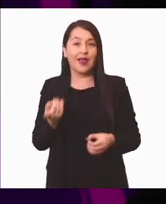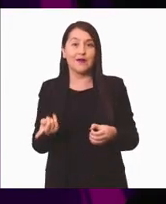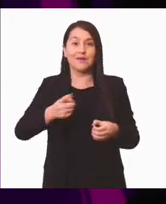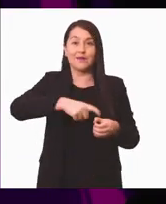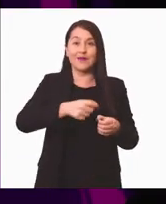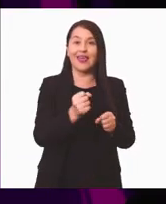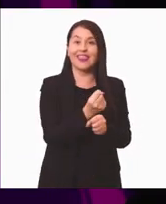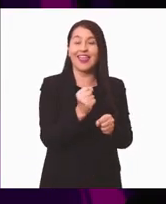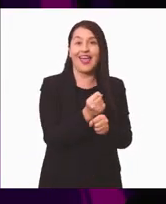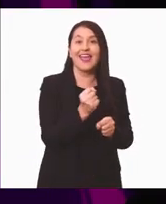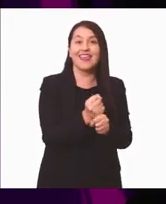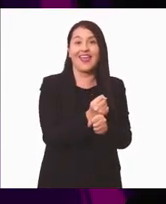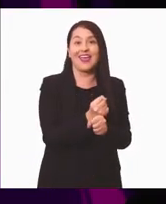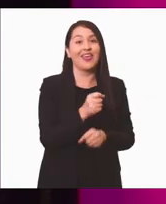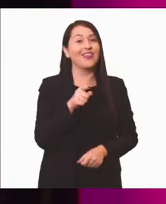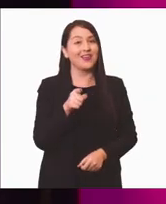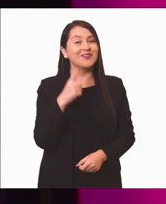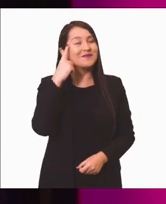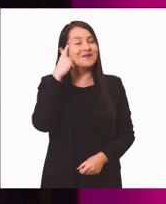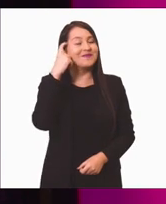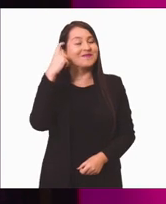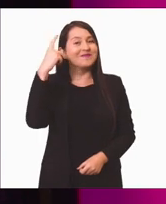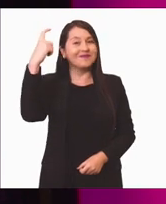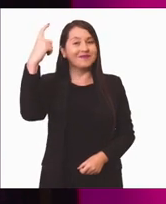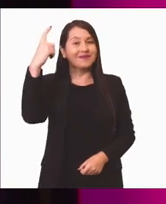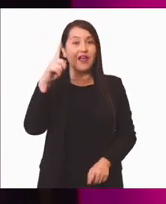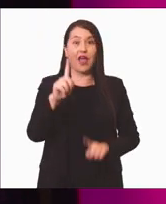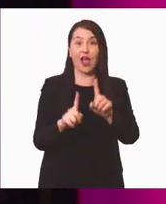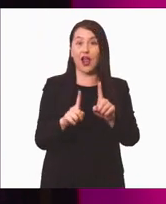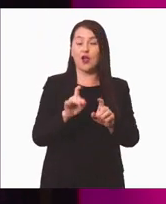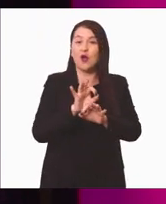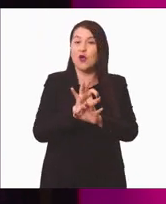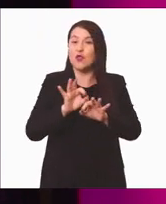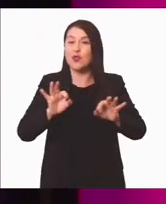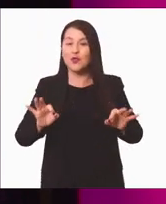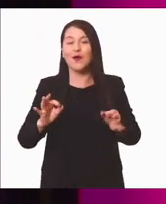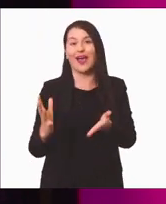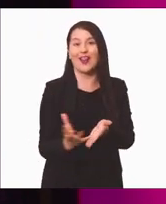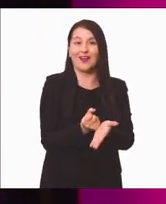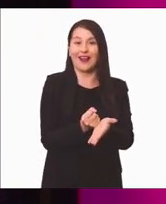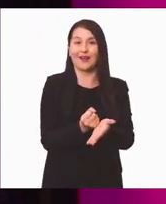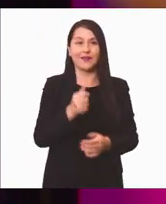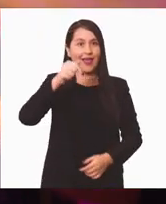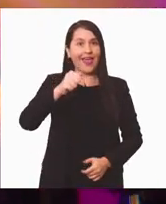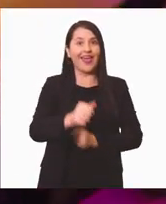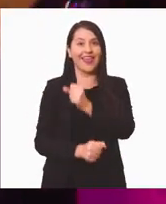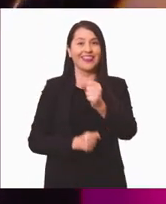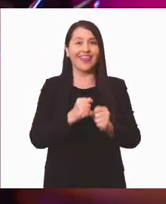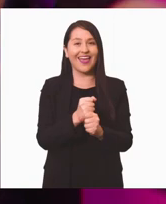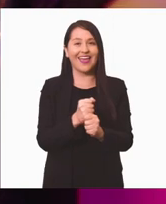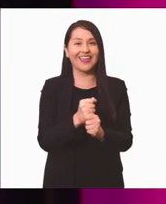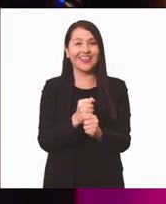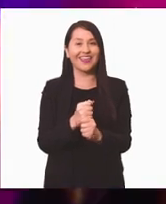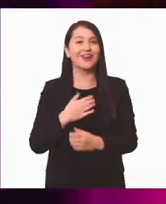actividad extraprogramática de sus sueños, algo que no había logrado nunca. Pero este año tenía